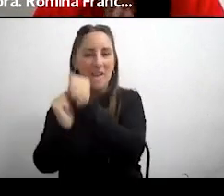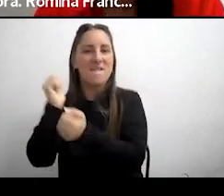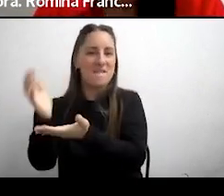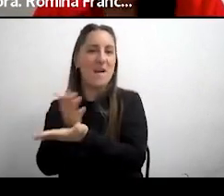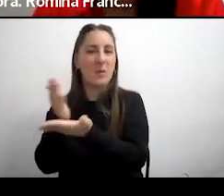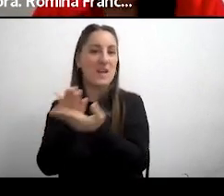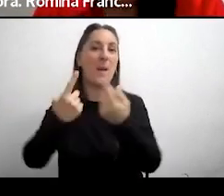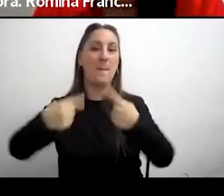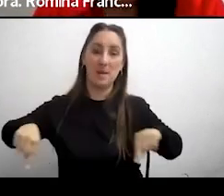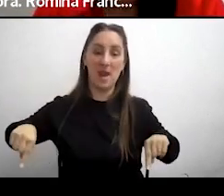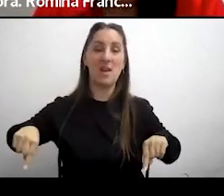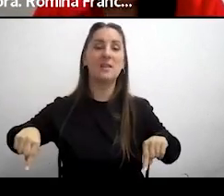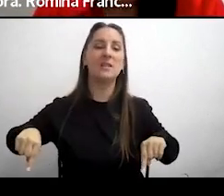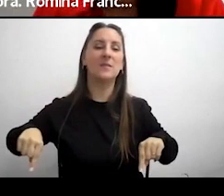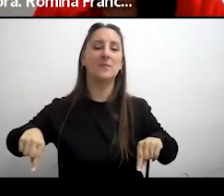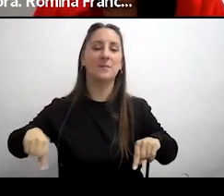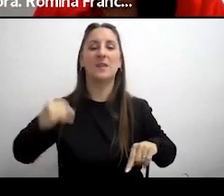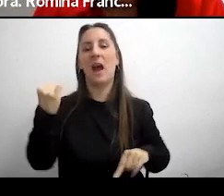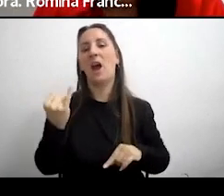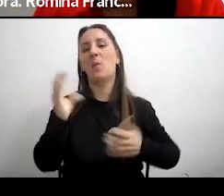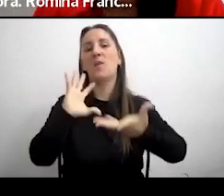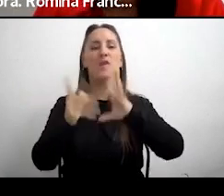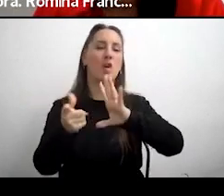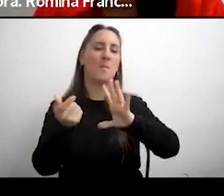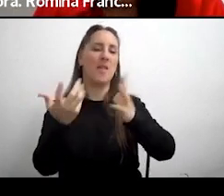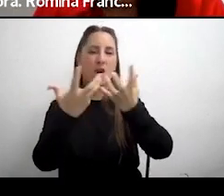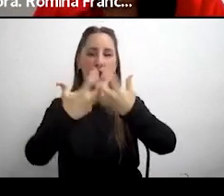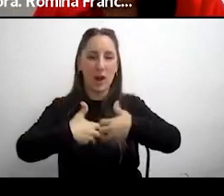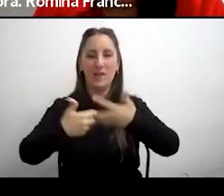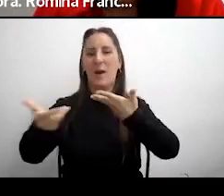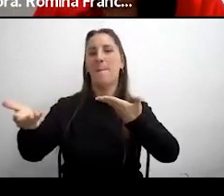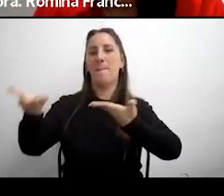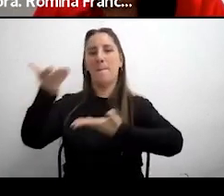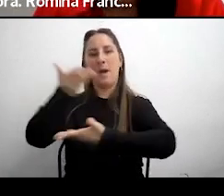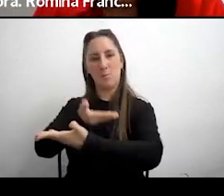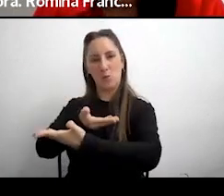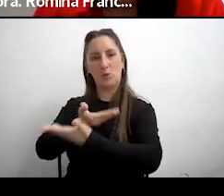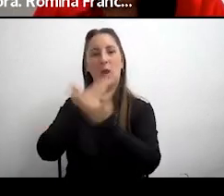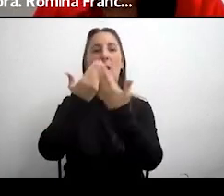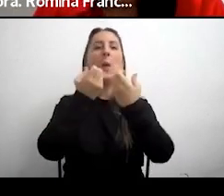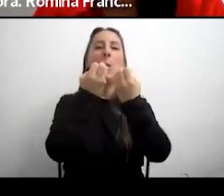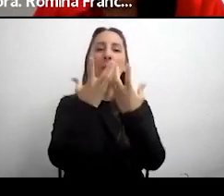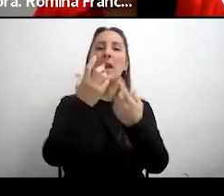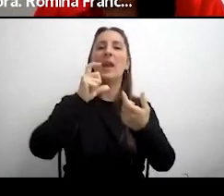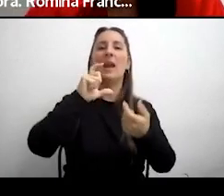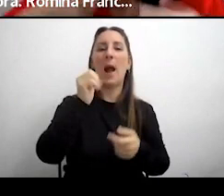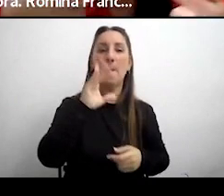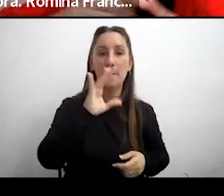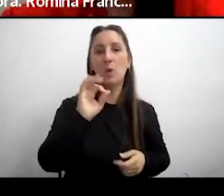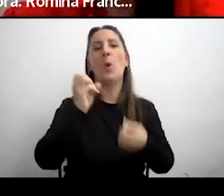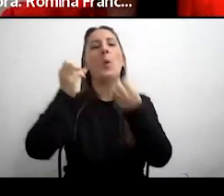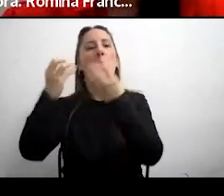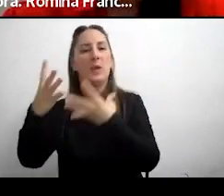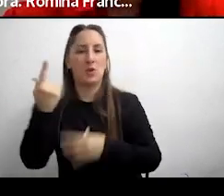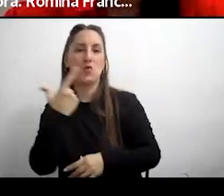haya esta operación, digamos, permutativa de bien de cambio a bien de uso. Y